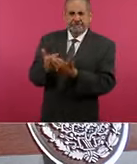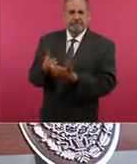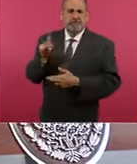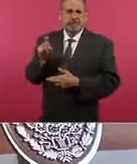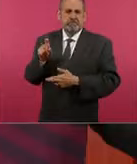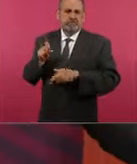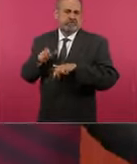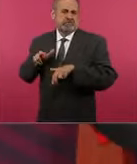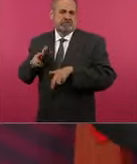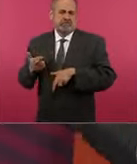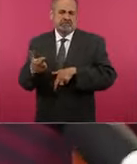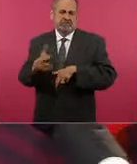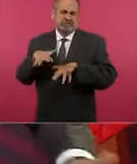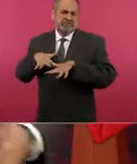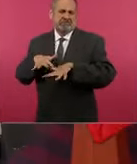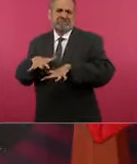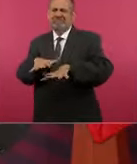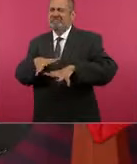Ni modo que